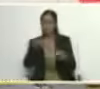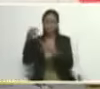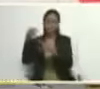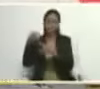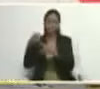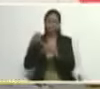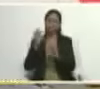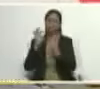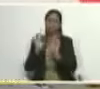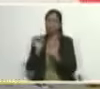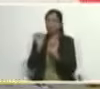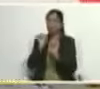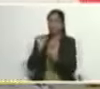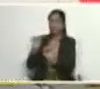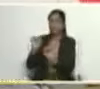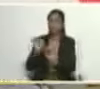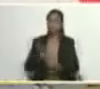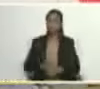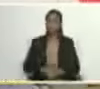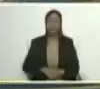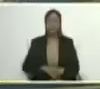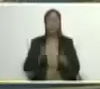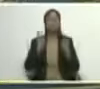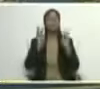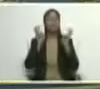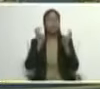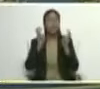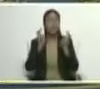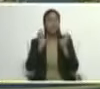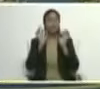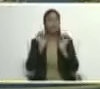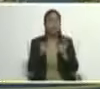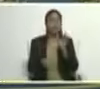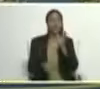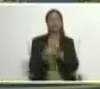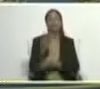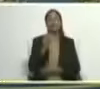Así que es un gran tema, el surgimiento del fascismo